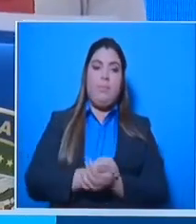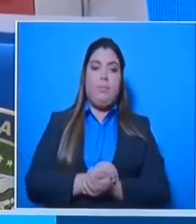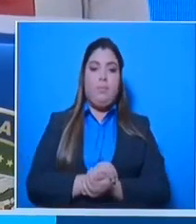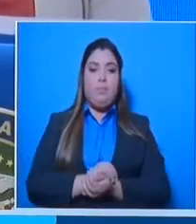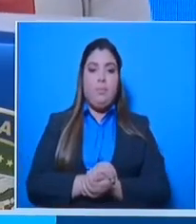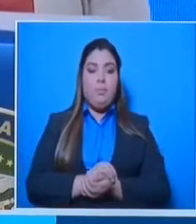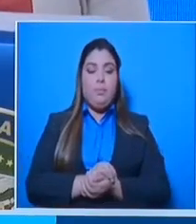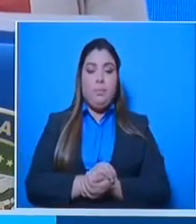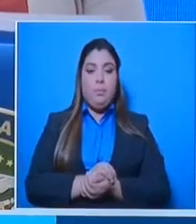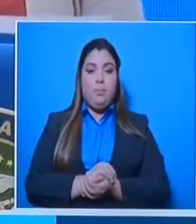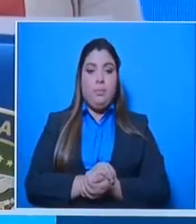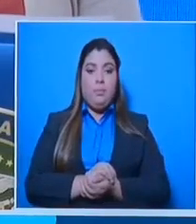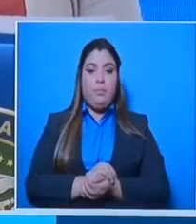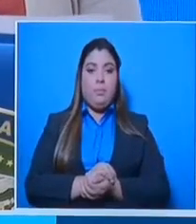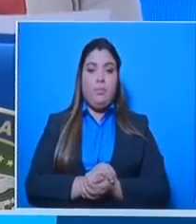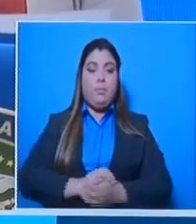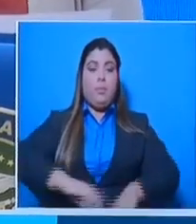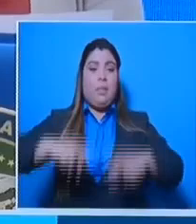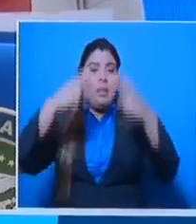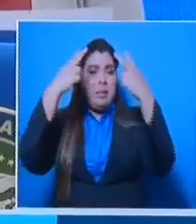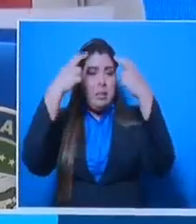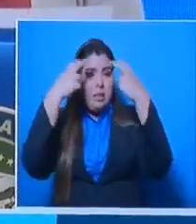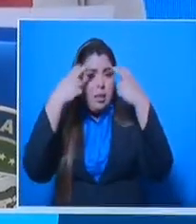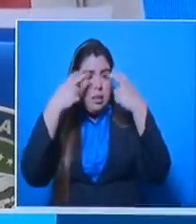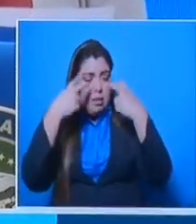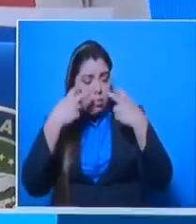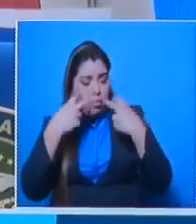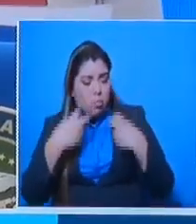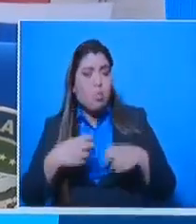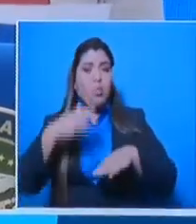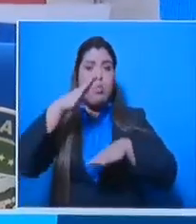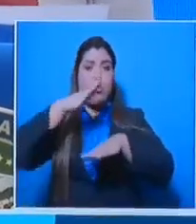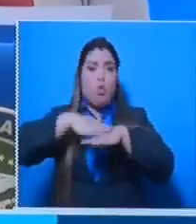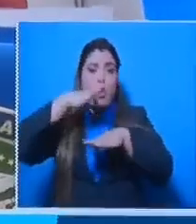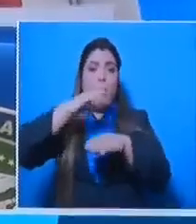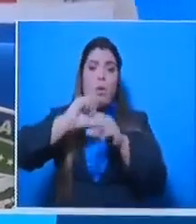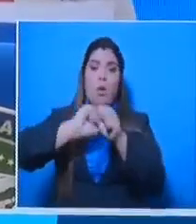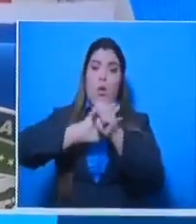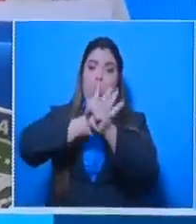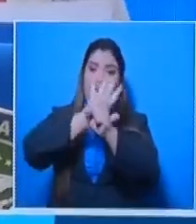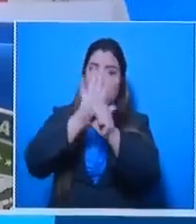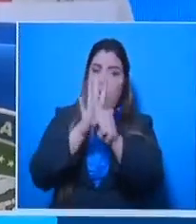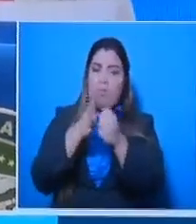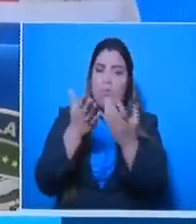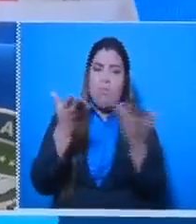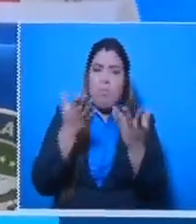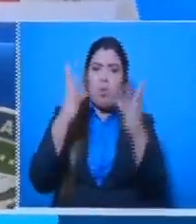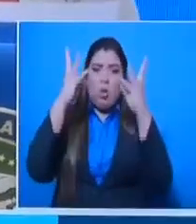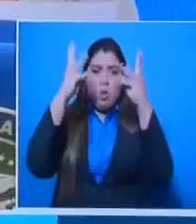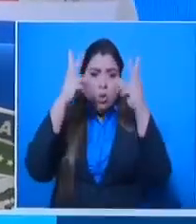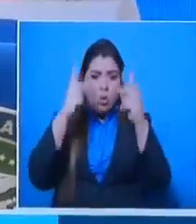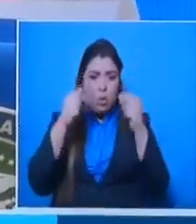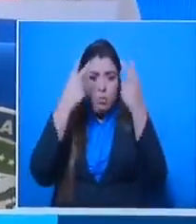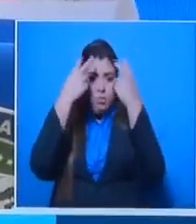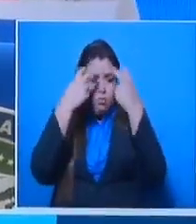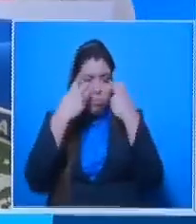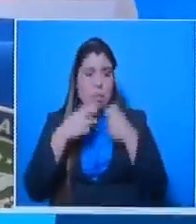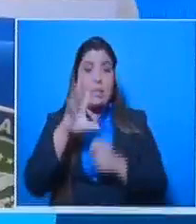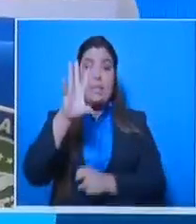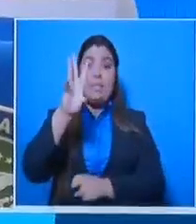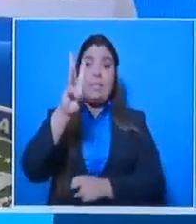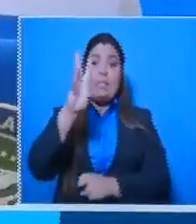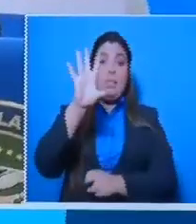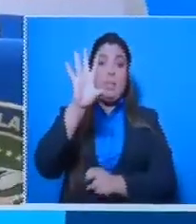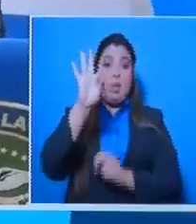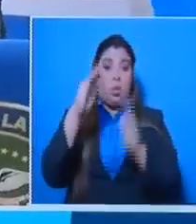En cuanto a las pruebas realizadas en el país, tenemos un total de